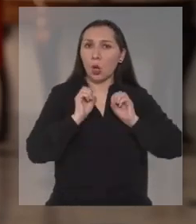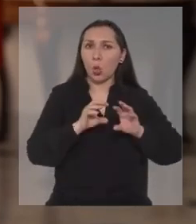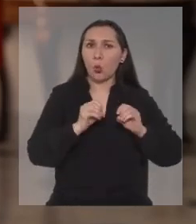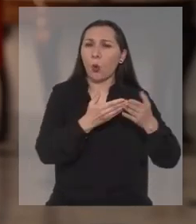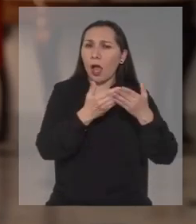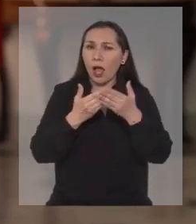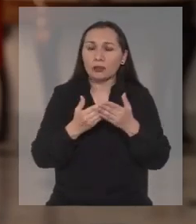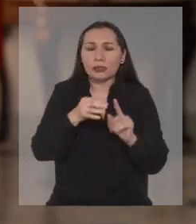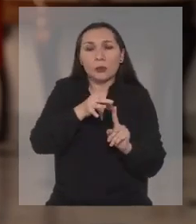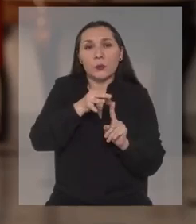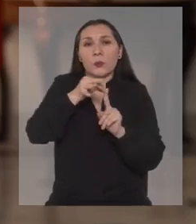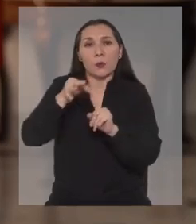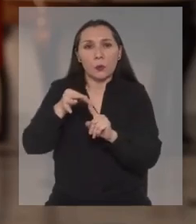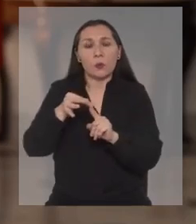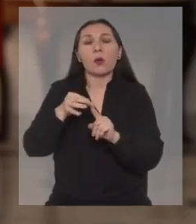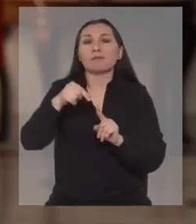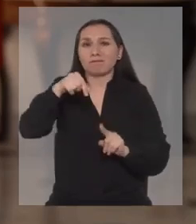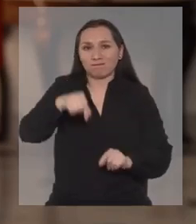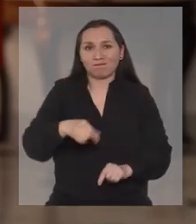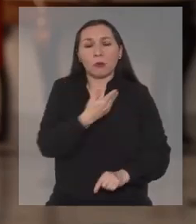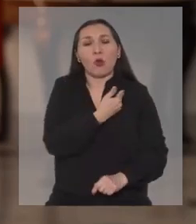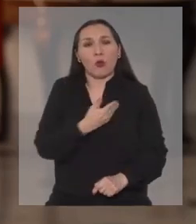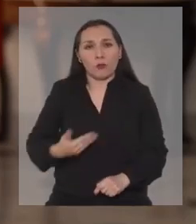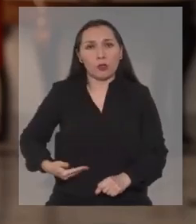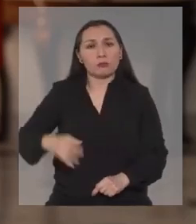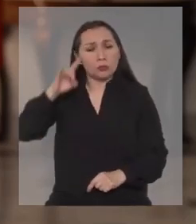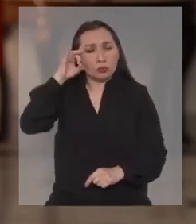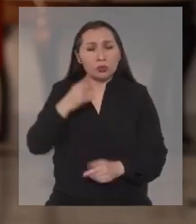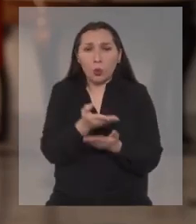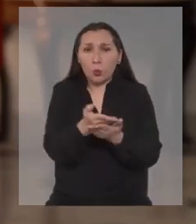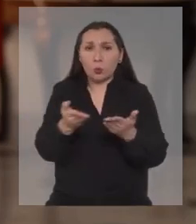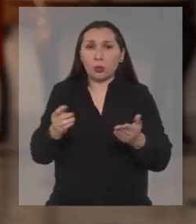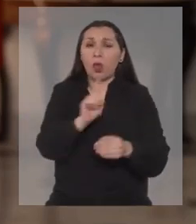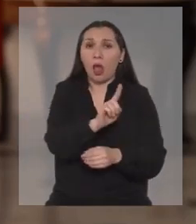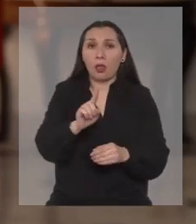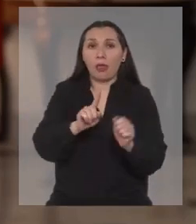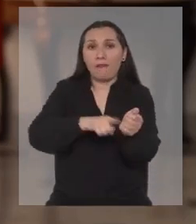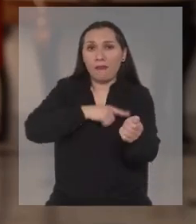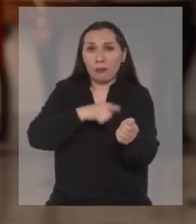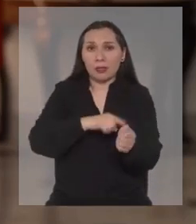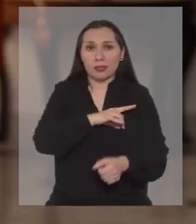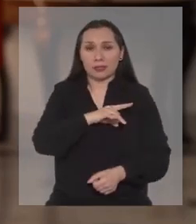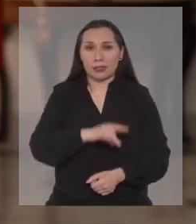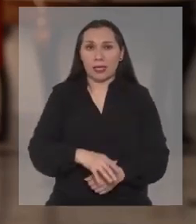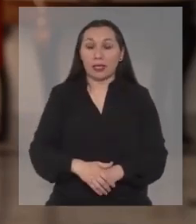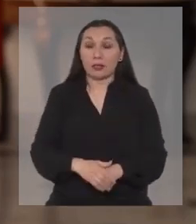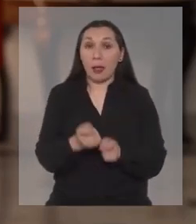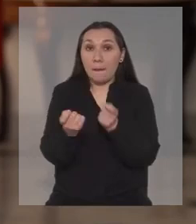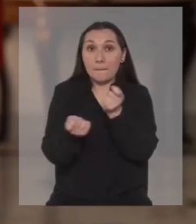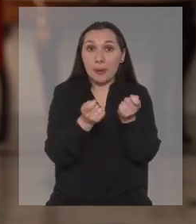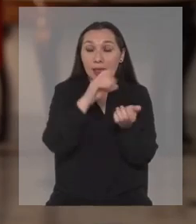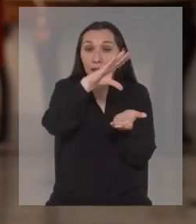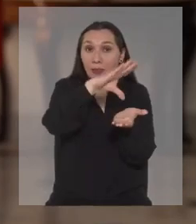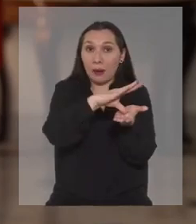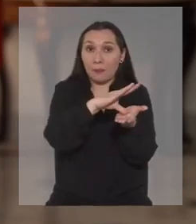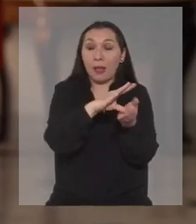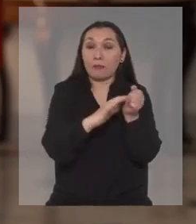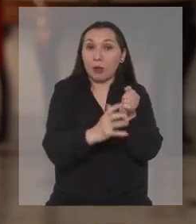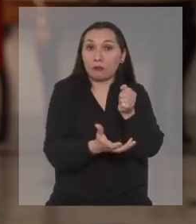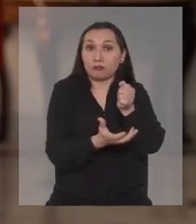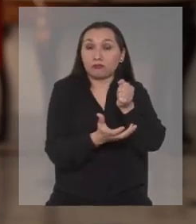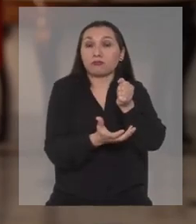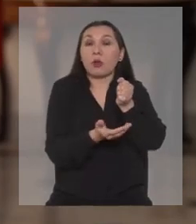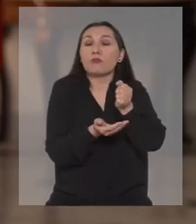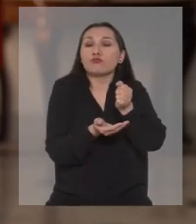educación es una prioridad para este gobierno y sé que también para ustedes para cada familia chilena el presupuesto en esta